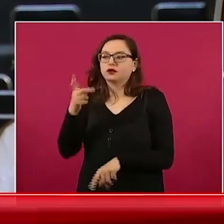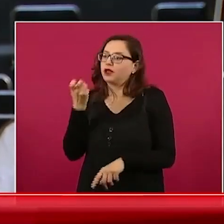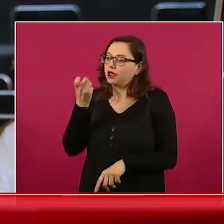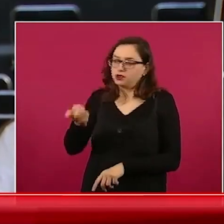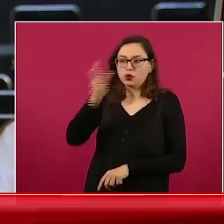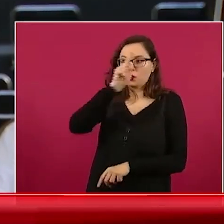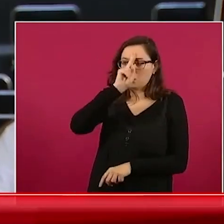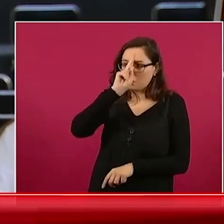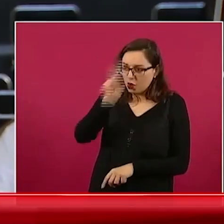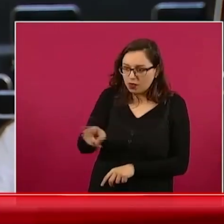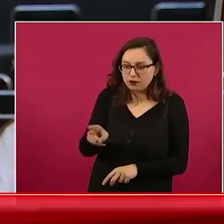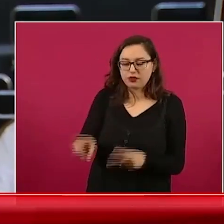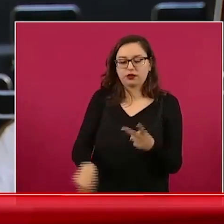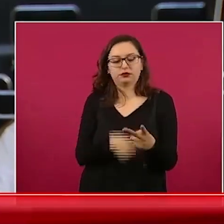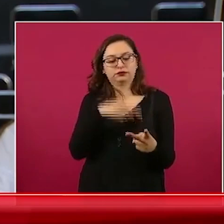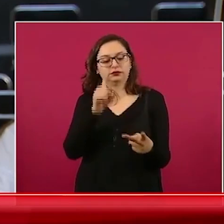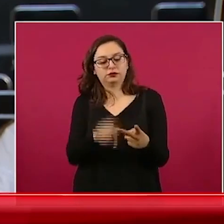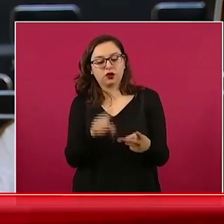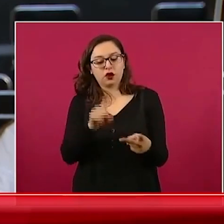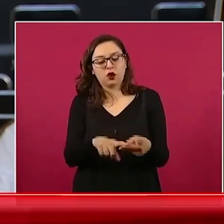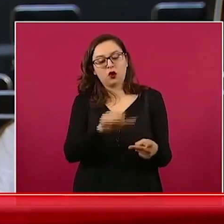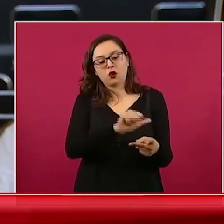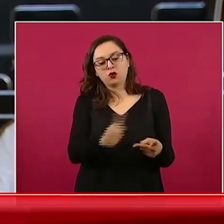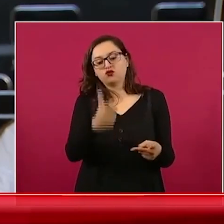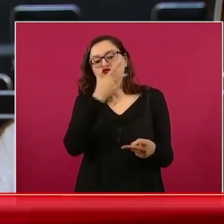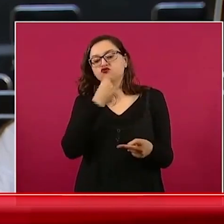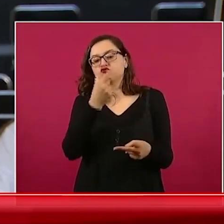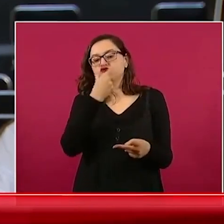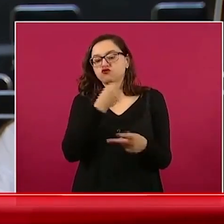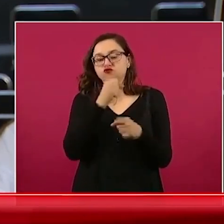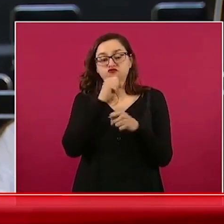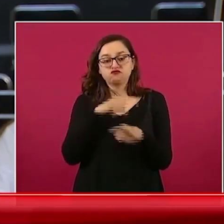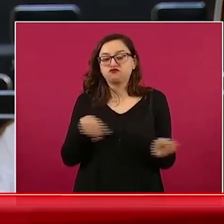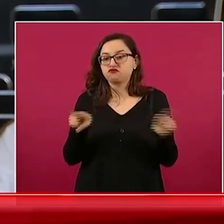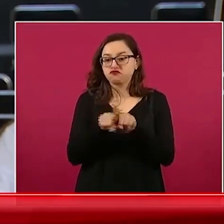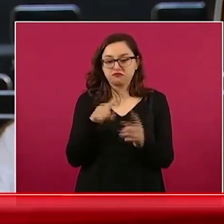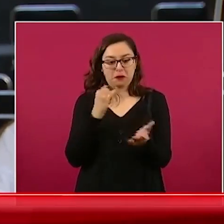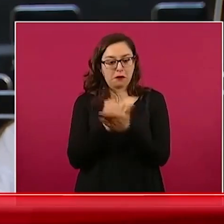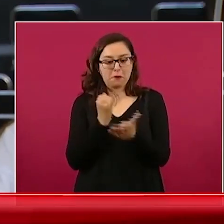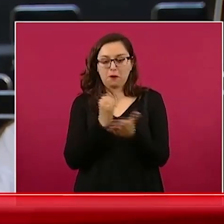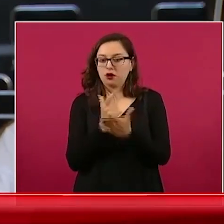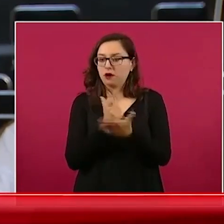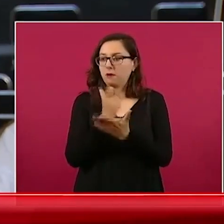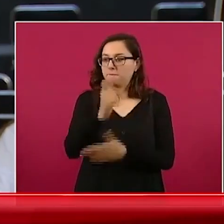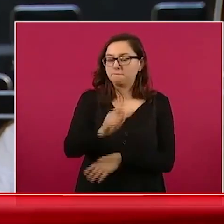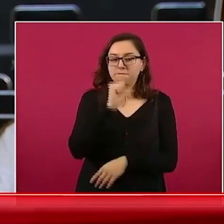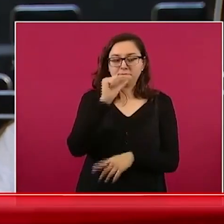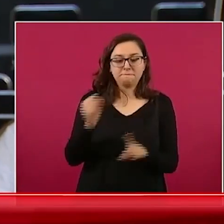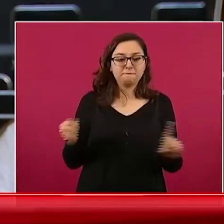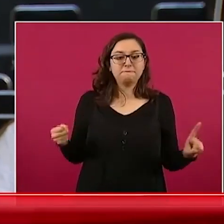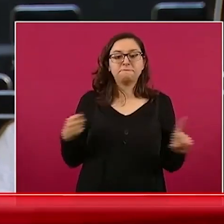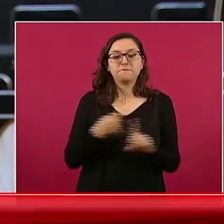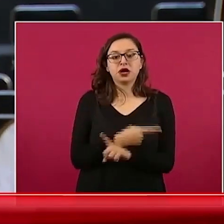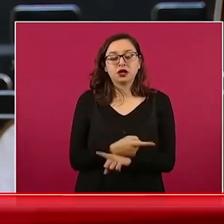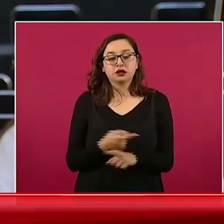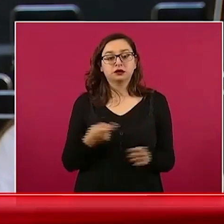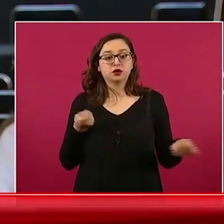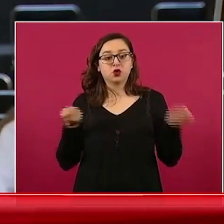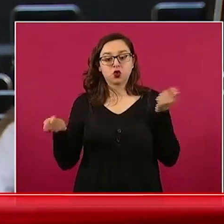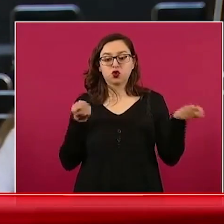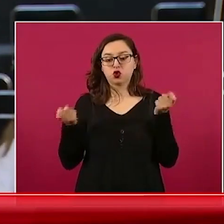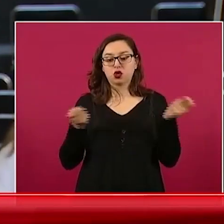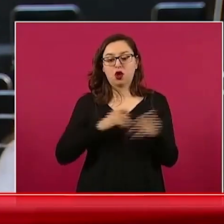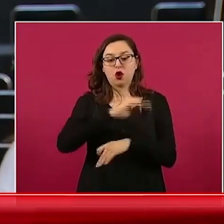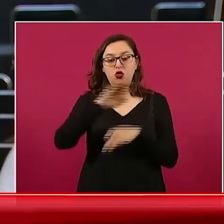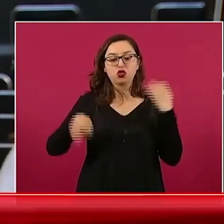y presunto evasor de impuestos. Ambos cuentan con tanta influencia que prácticamente controlan la Federación Mexicana